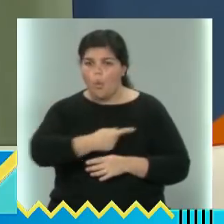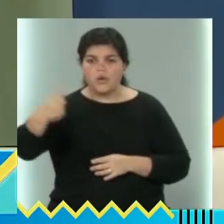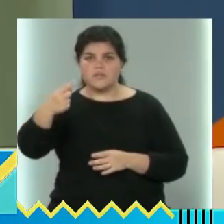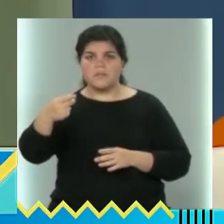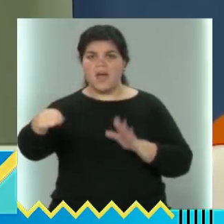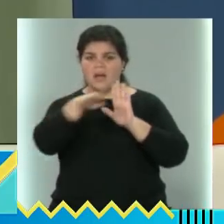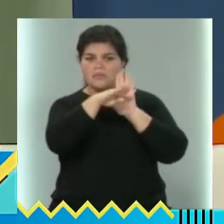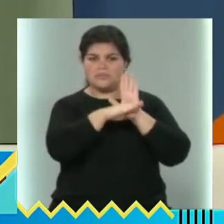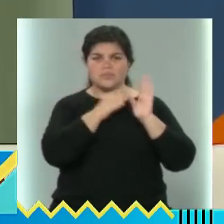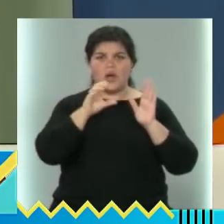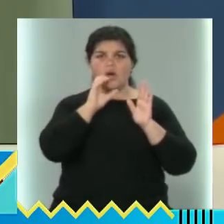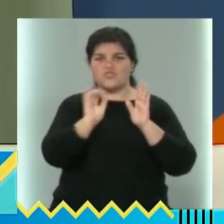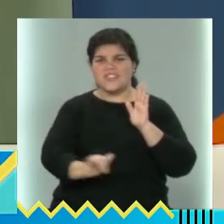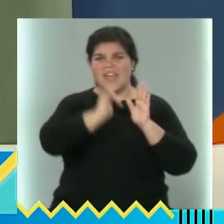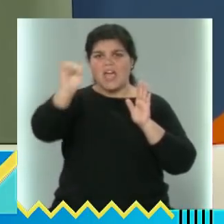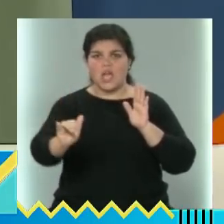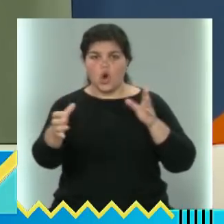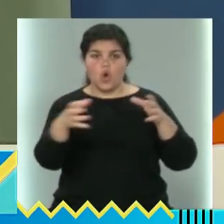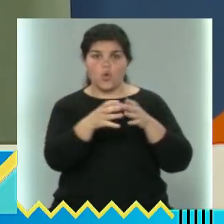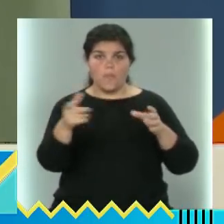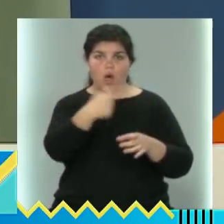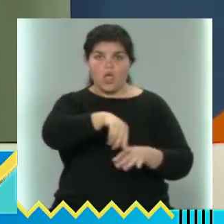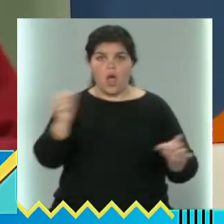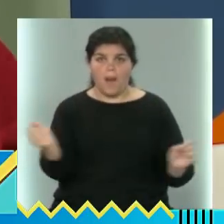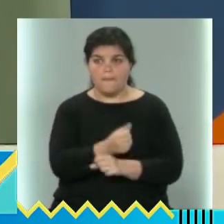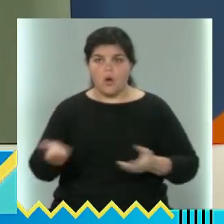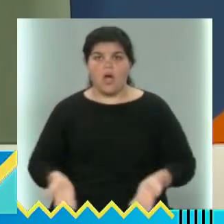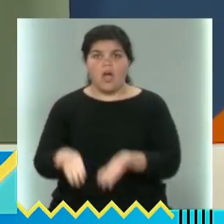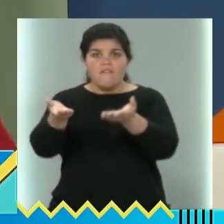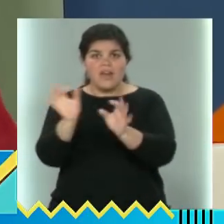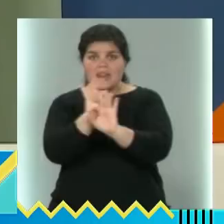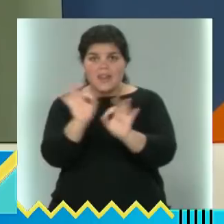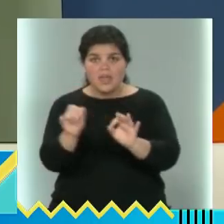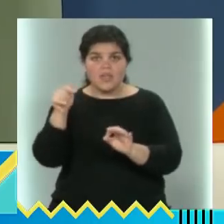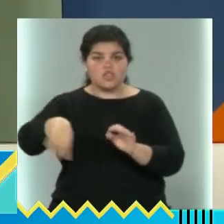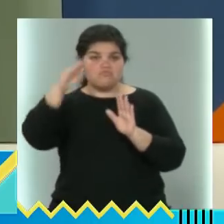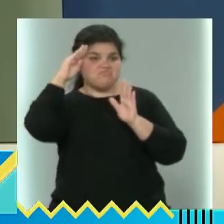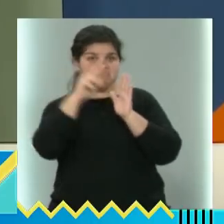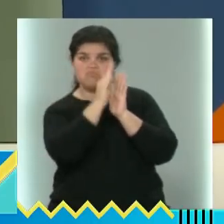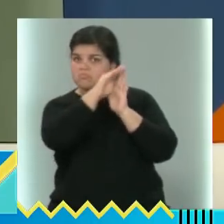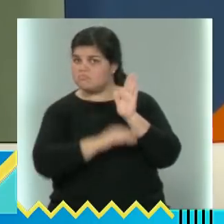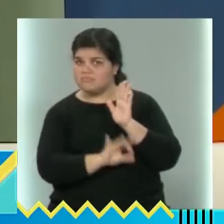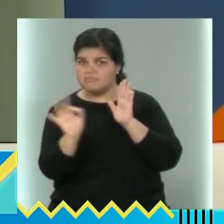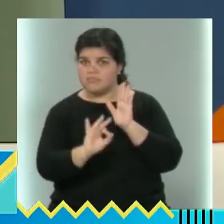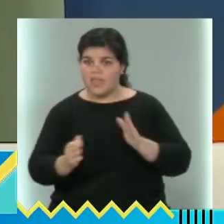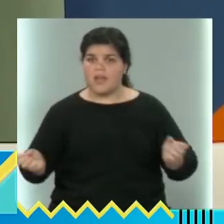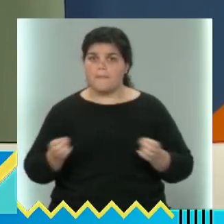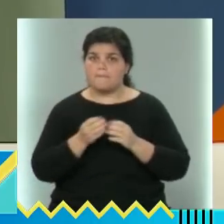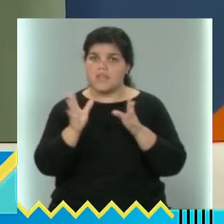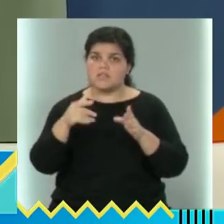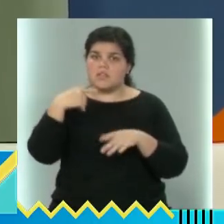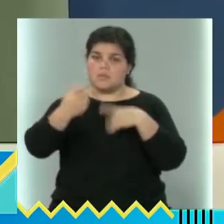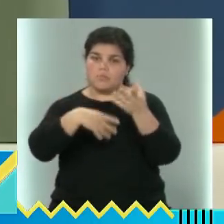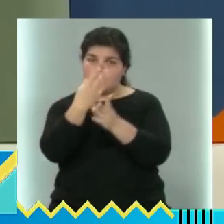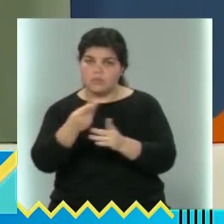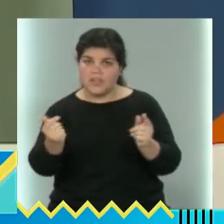de las recomendaciones del organismo dictaminador, autorizara permitir el avance, que arrancara y que se completara. Y que recién muchos